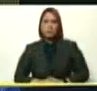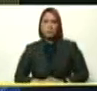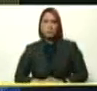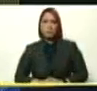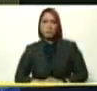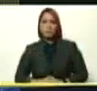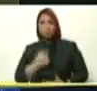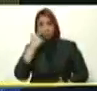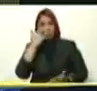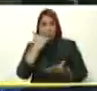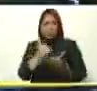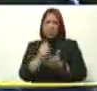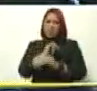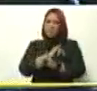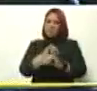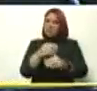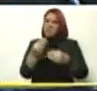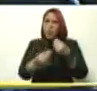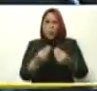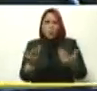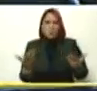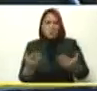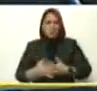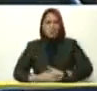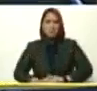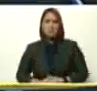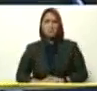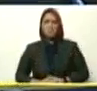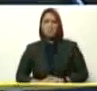Y miren cómo terminó.